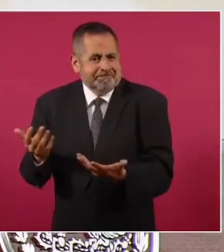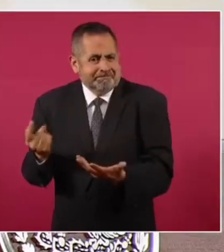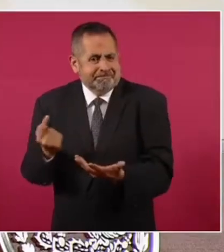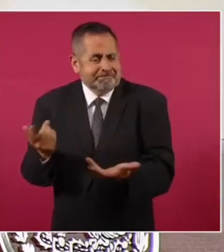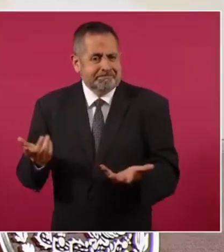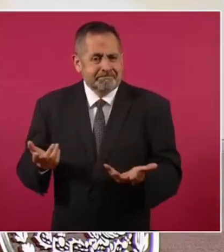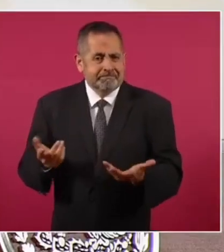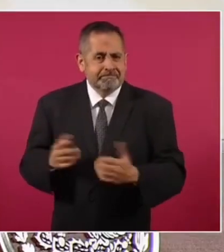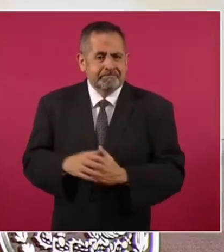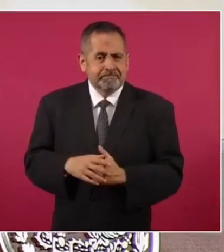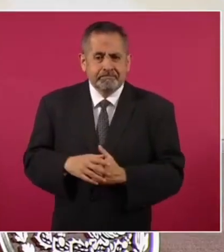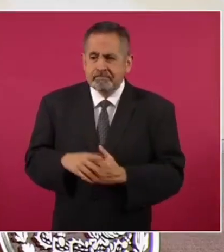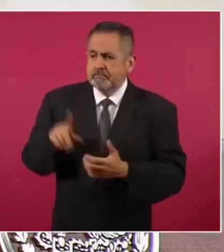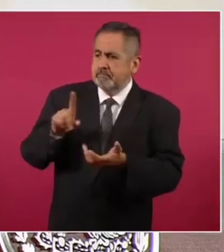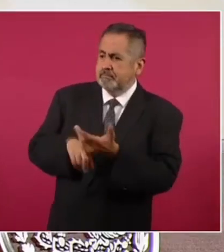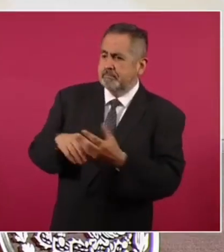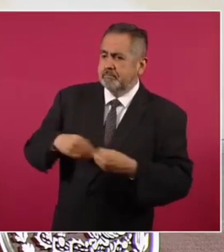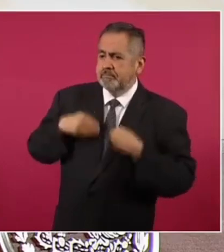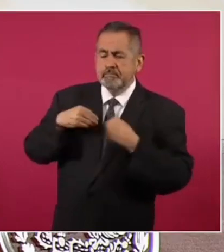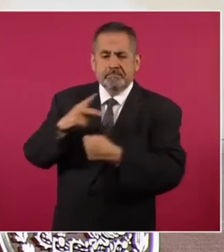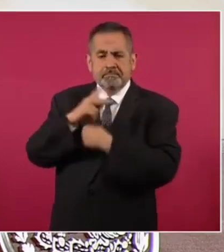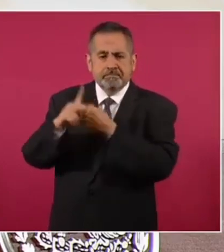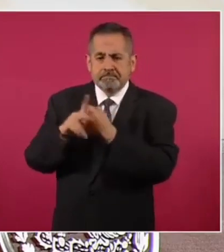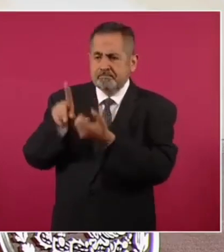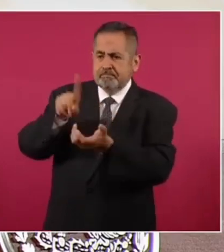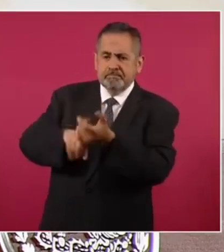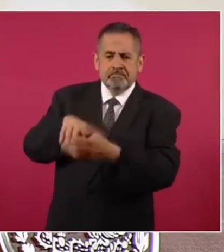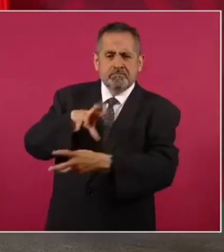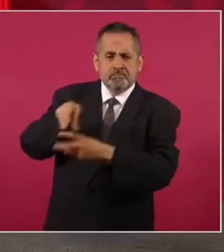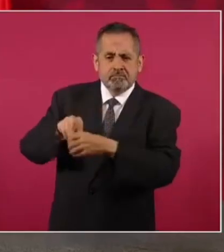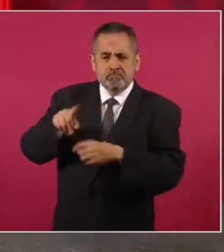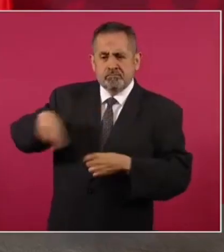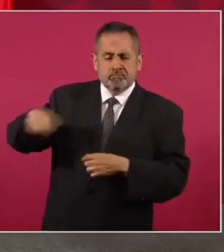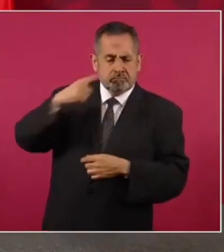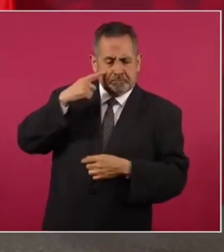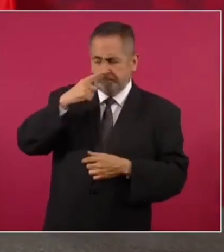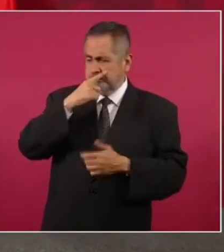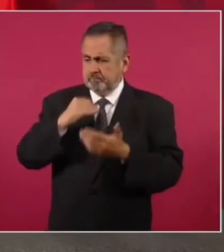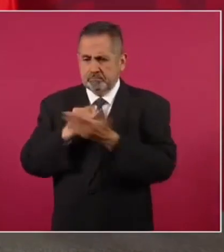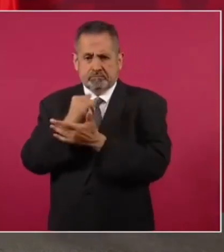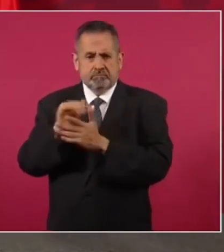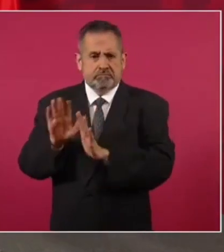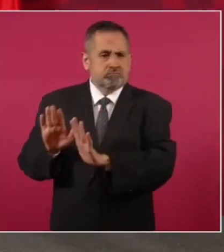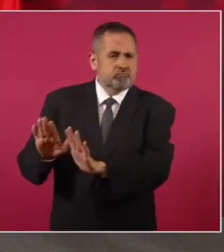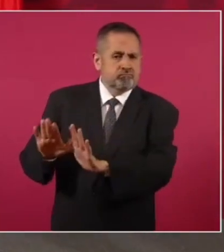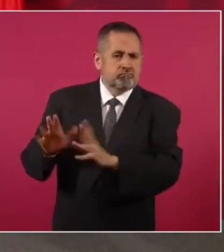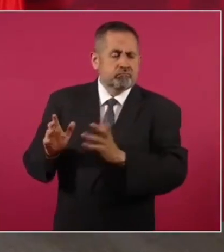quienes viven en un país que ha decidido